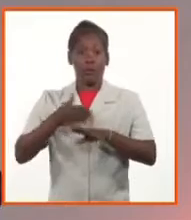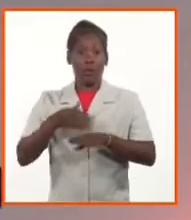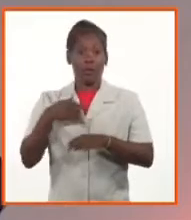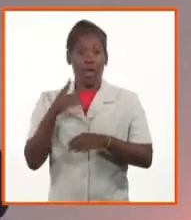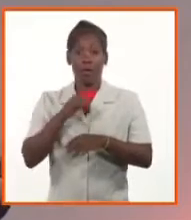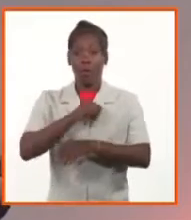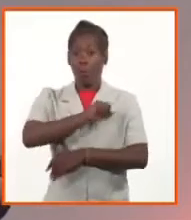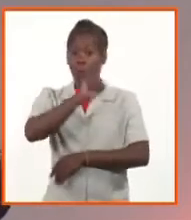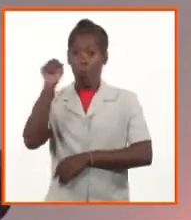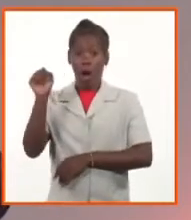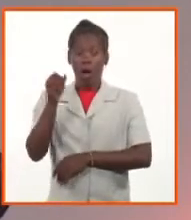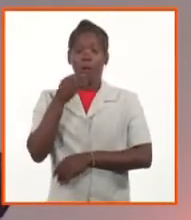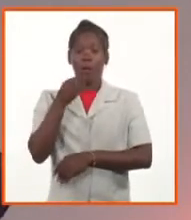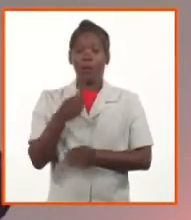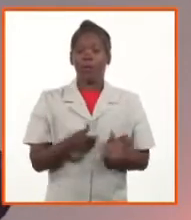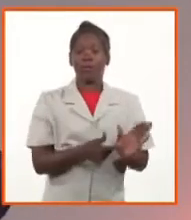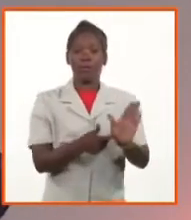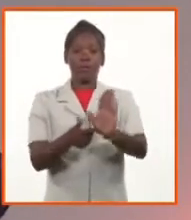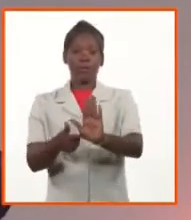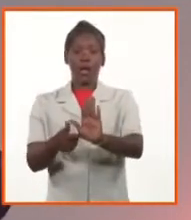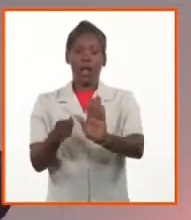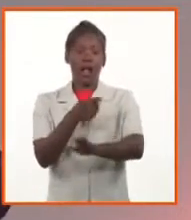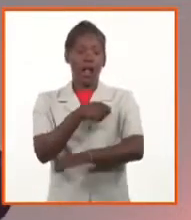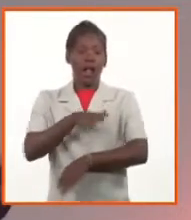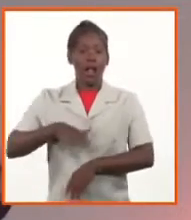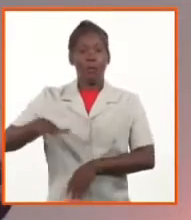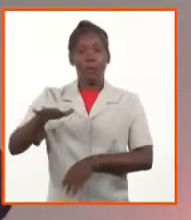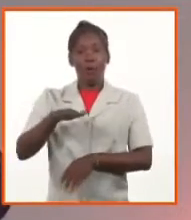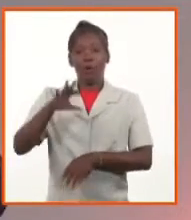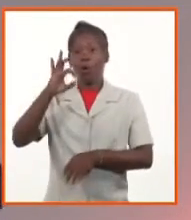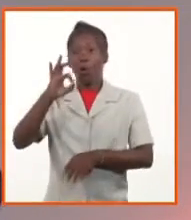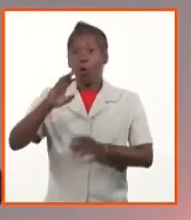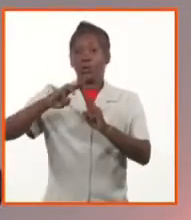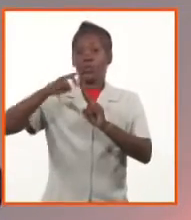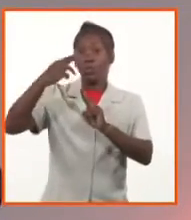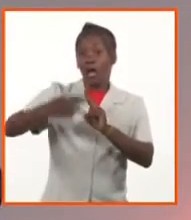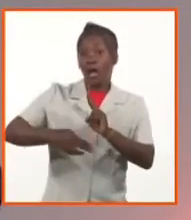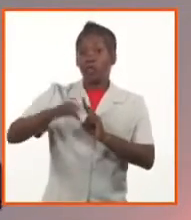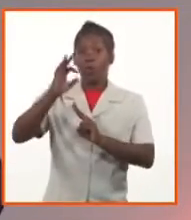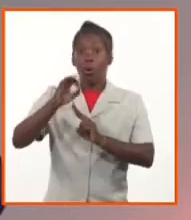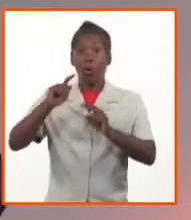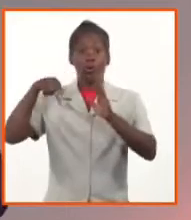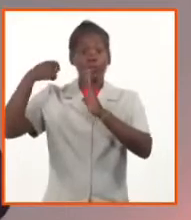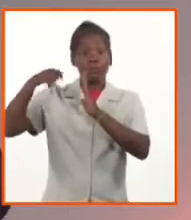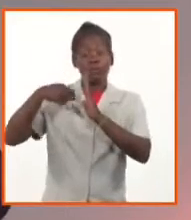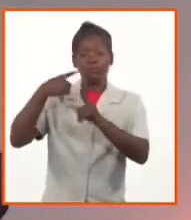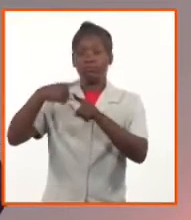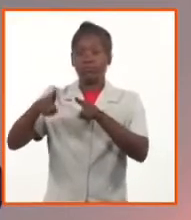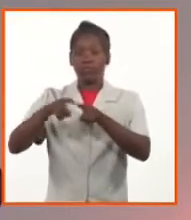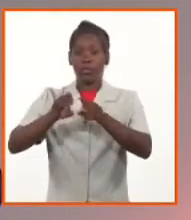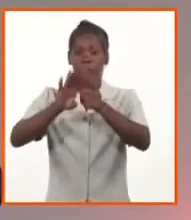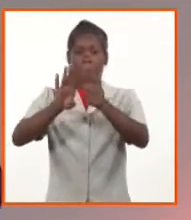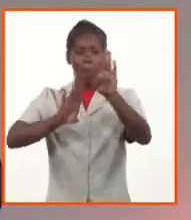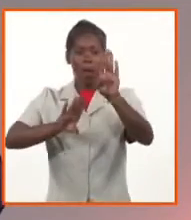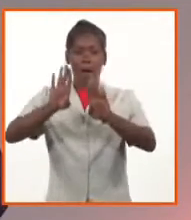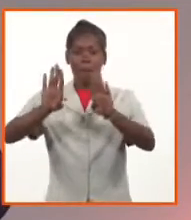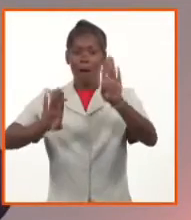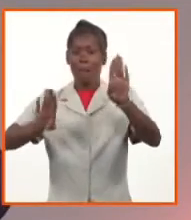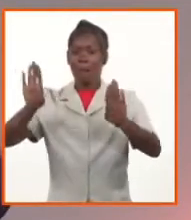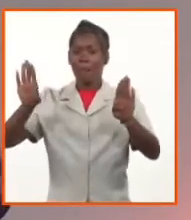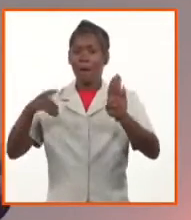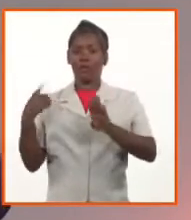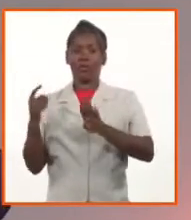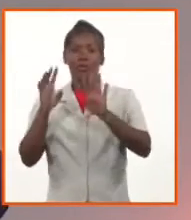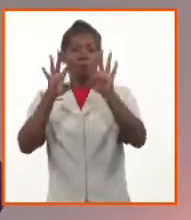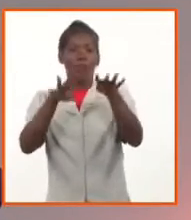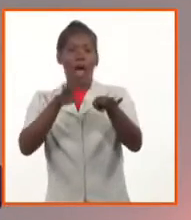del país y así en todas las manifestaciones, también para la crítica, la investigación y para el pensamiento. Tenemos opciones como la beca Che Guevara o el premio Memoria